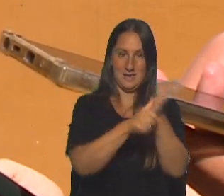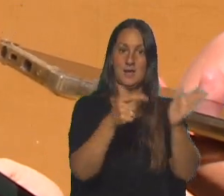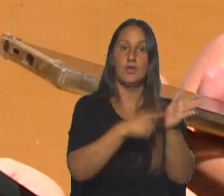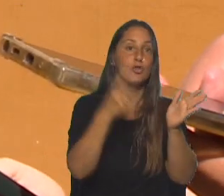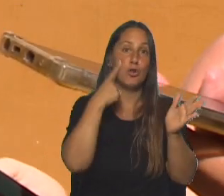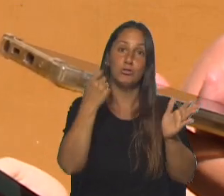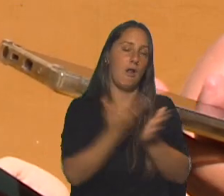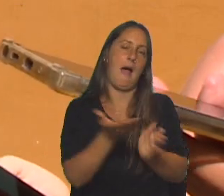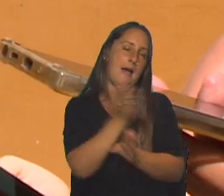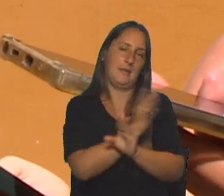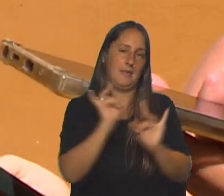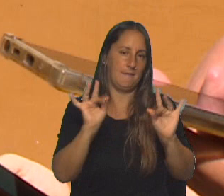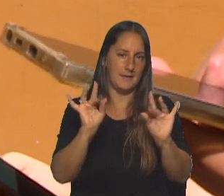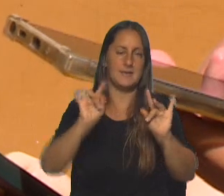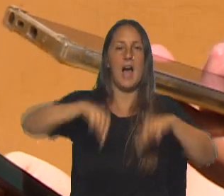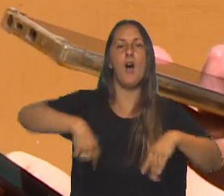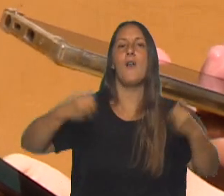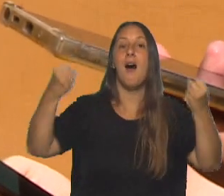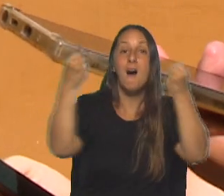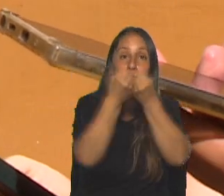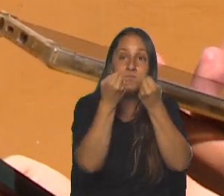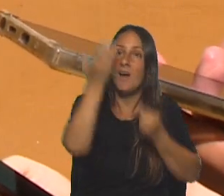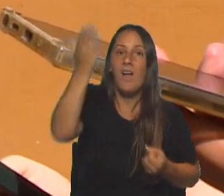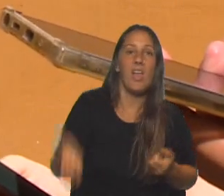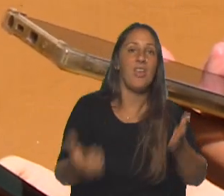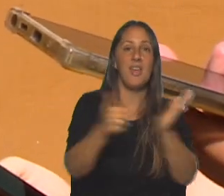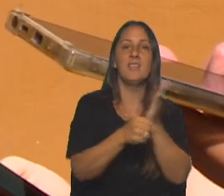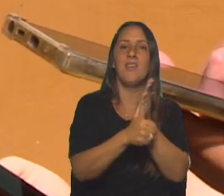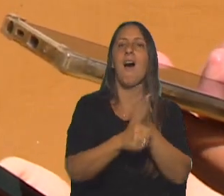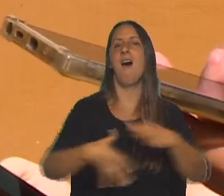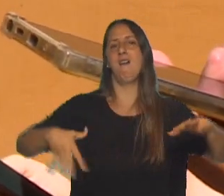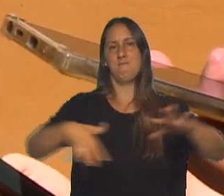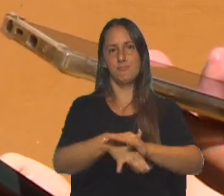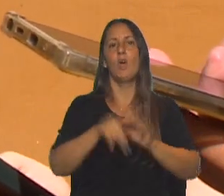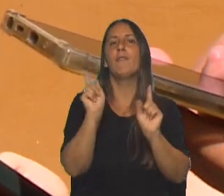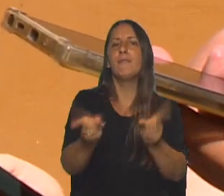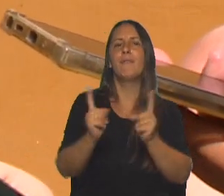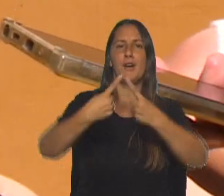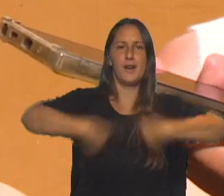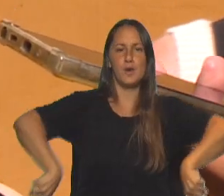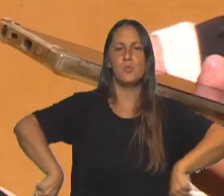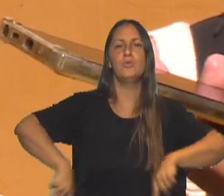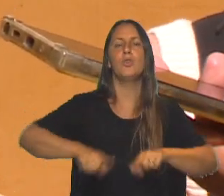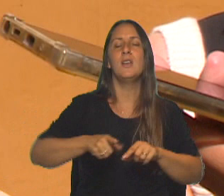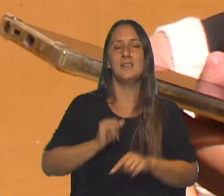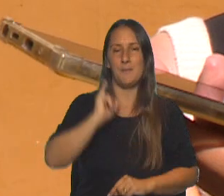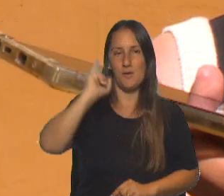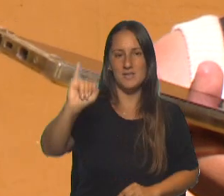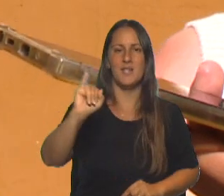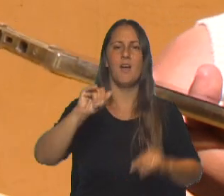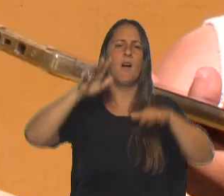imposible hacer esta tarea. La validación nos sirvió para tener certezas, para seguir cuidando los recursos y fundamentalmente para decir a Eduardo Beliboni que